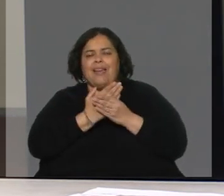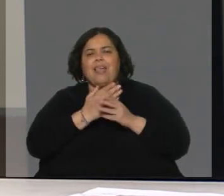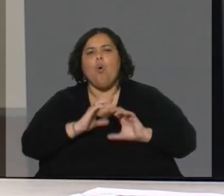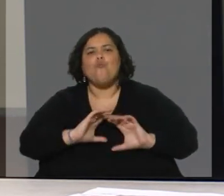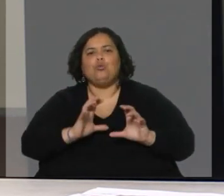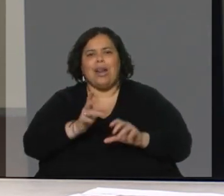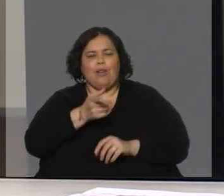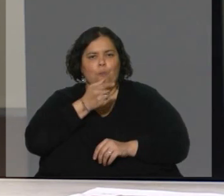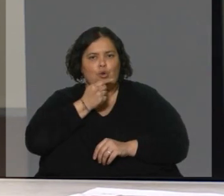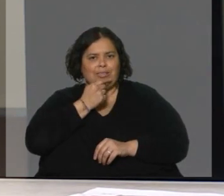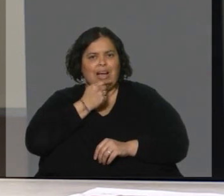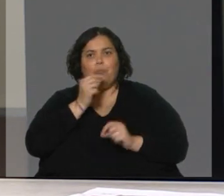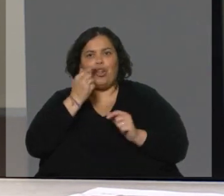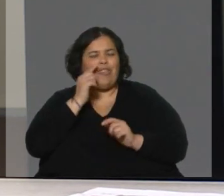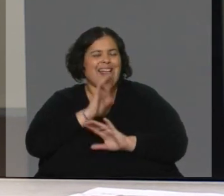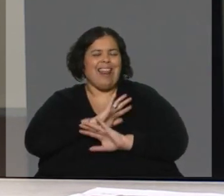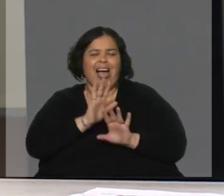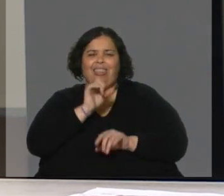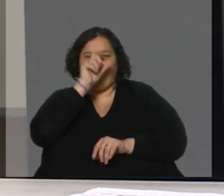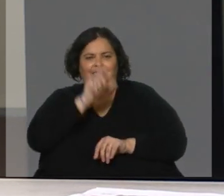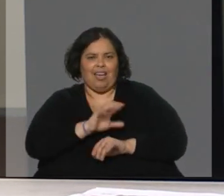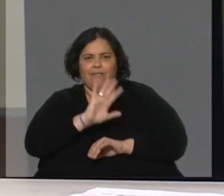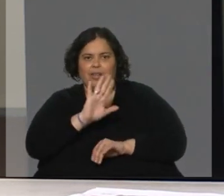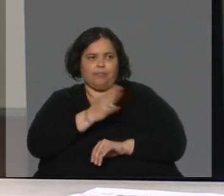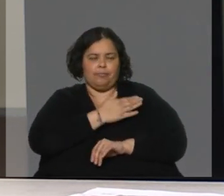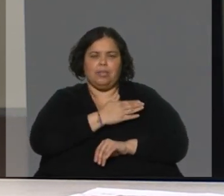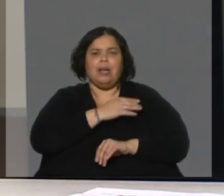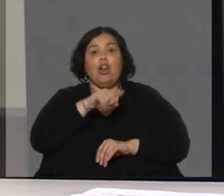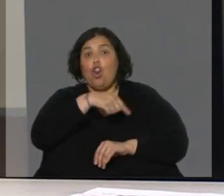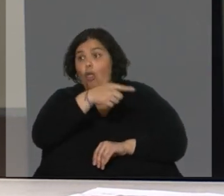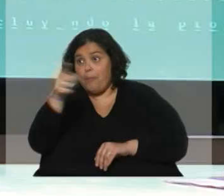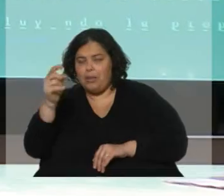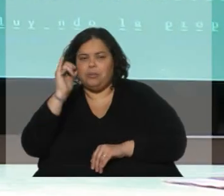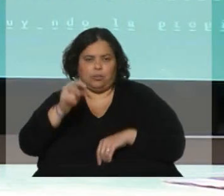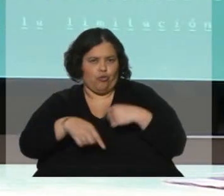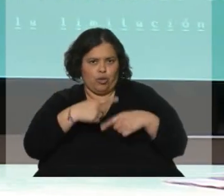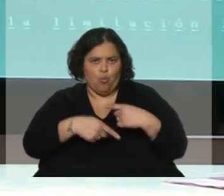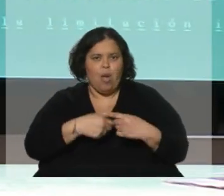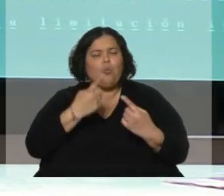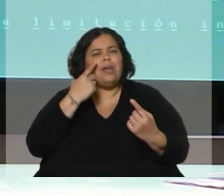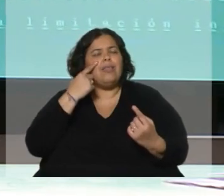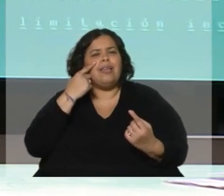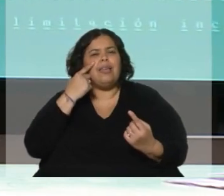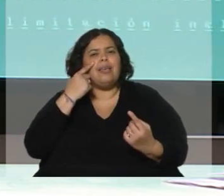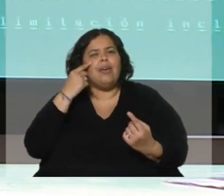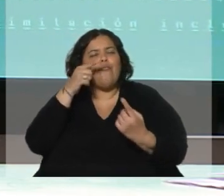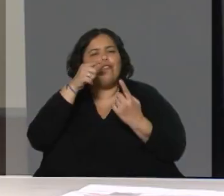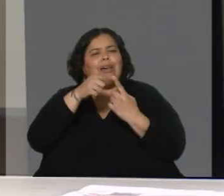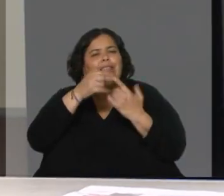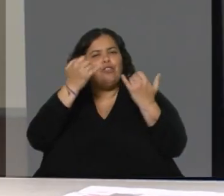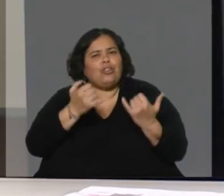Henry de León porque no tenía nada que ver demás todo estaba trabajando los doctora qué aspira con estas revelaciones